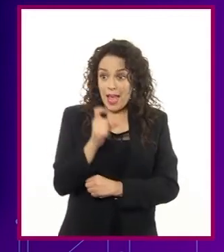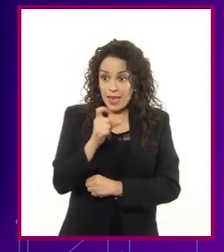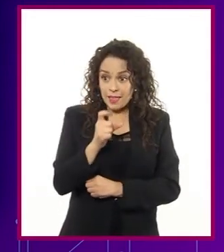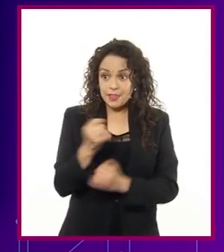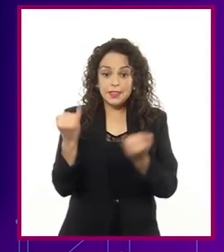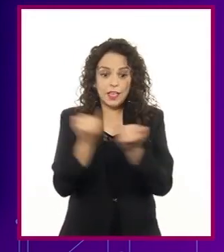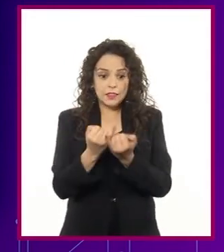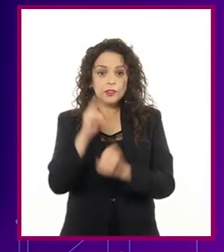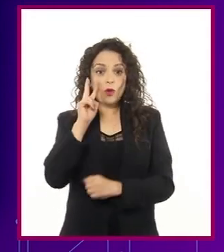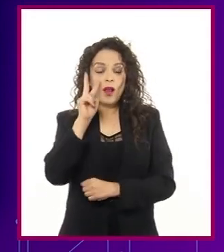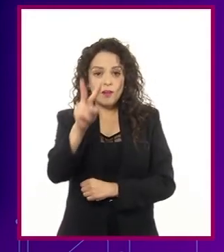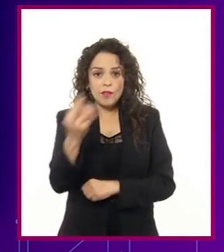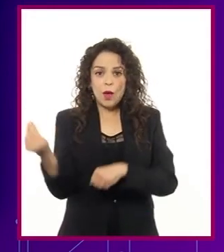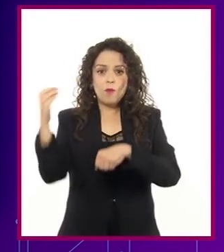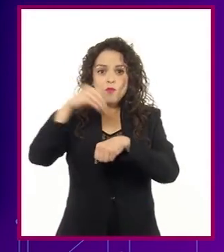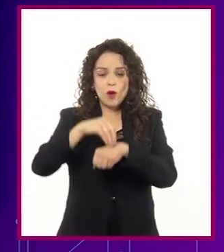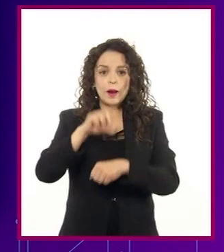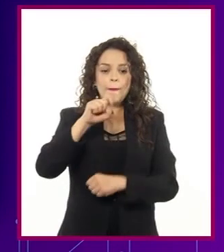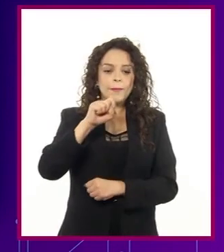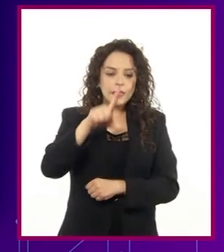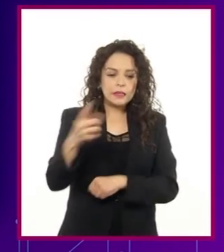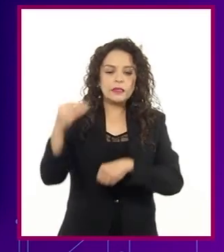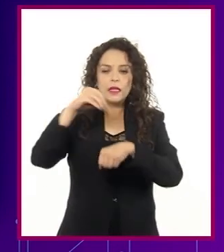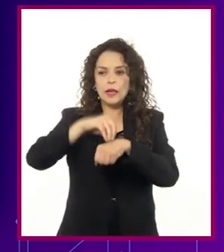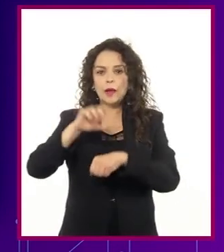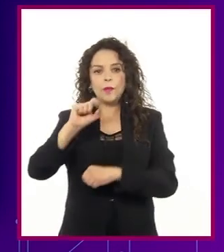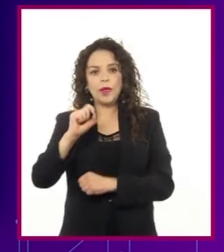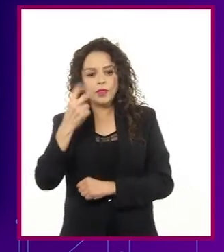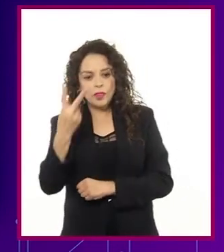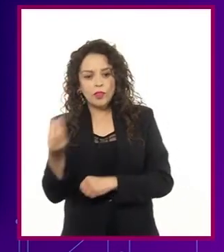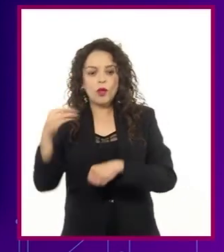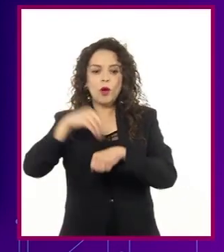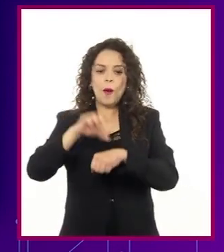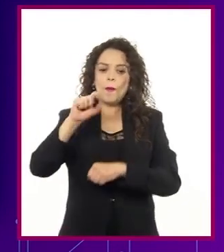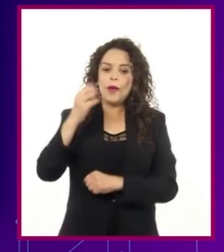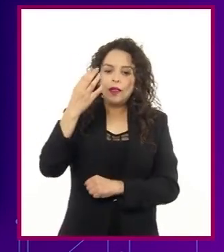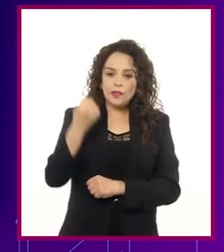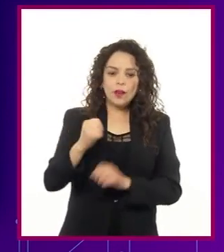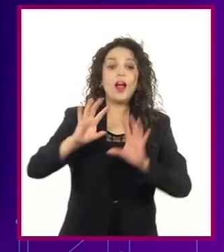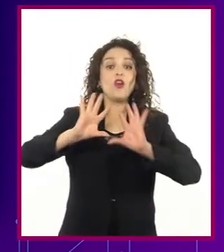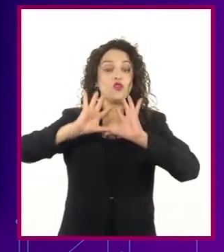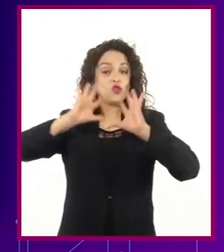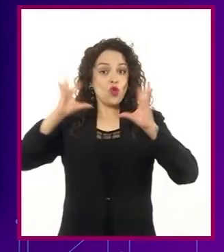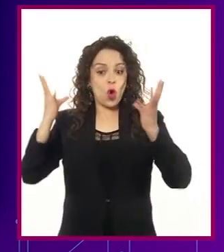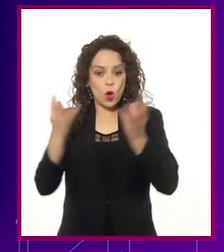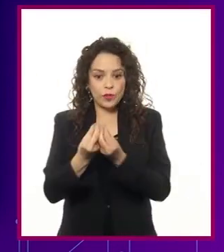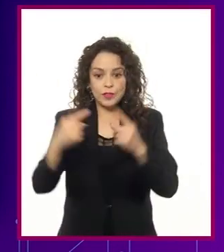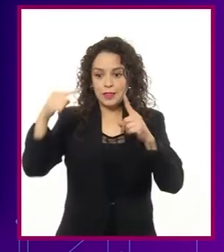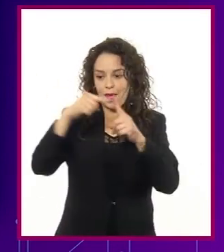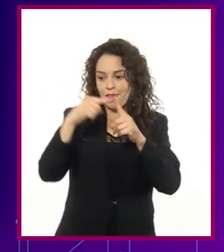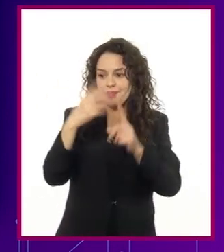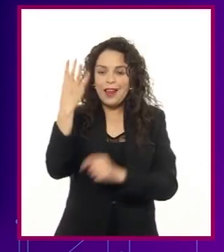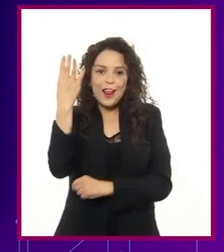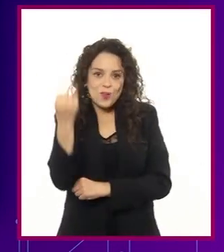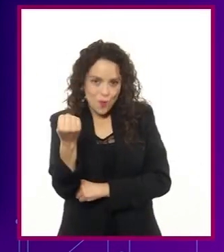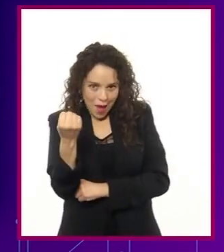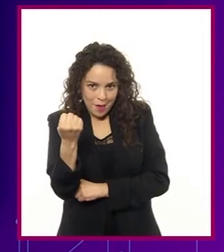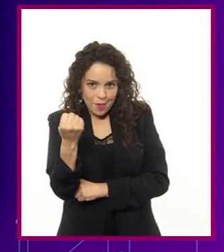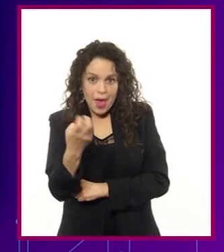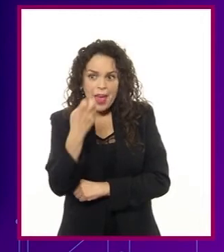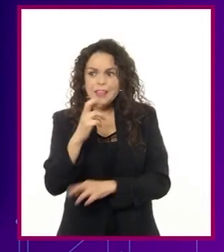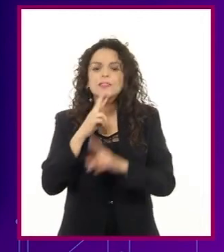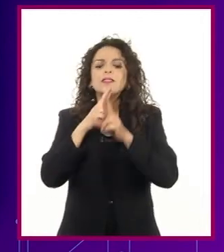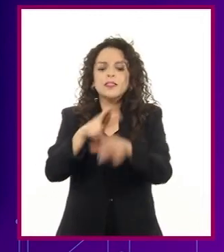media aritmética es igual al cociente de la suma de esos valores entre 9. Esto es